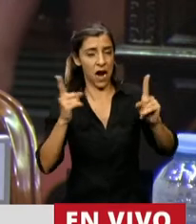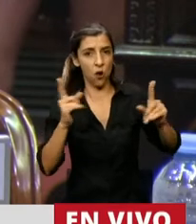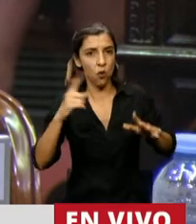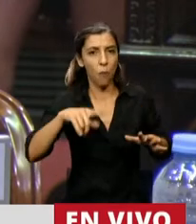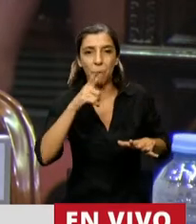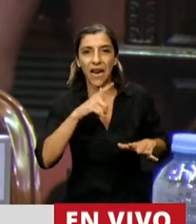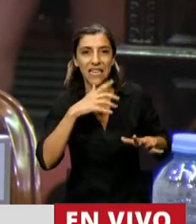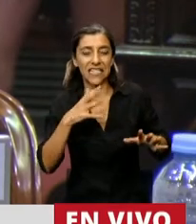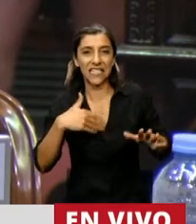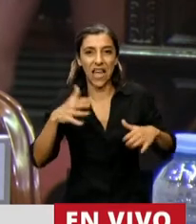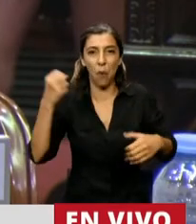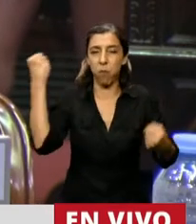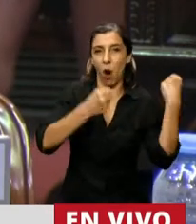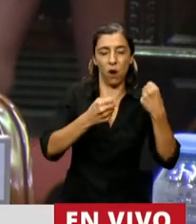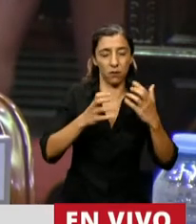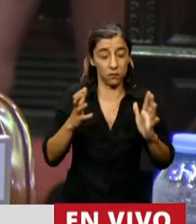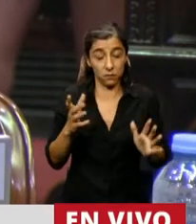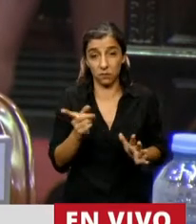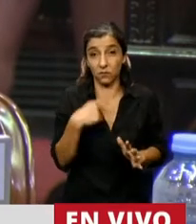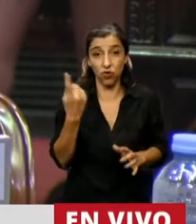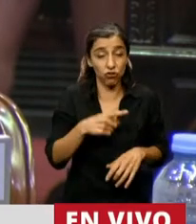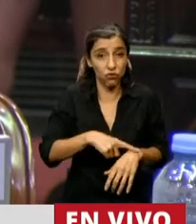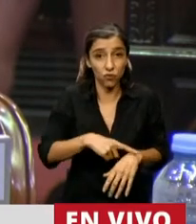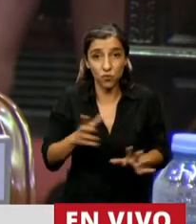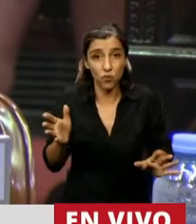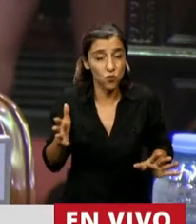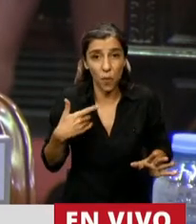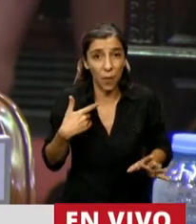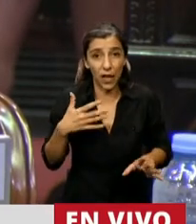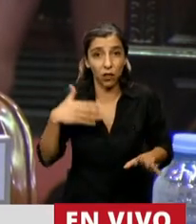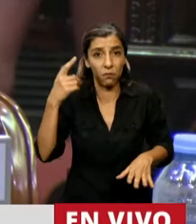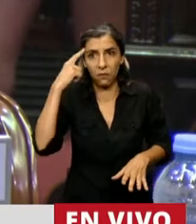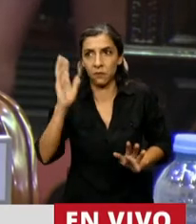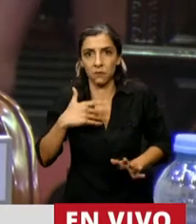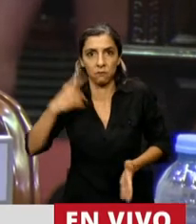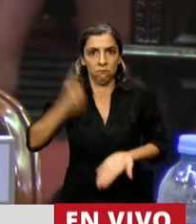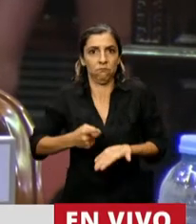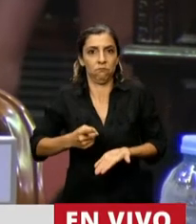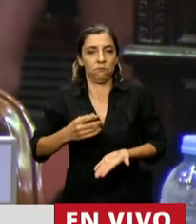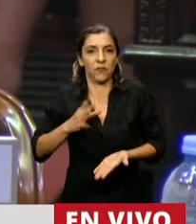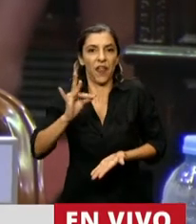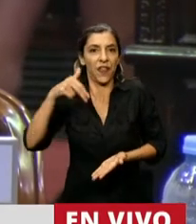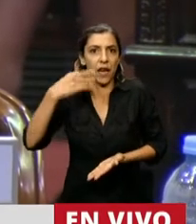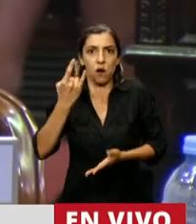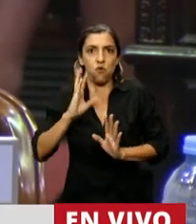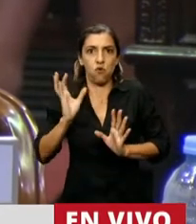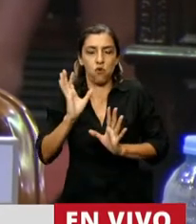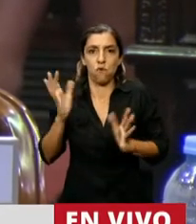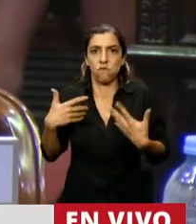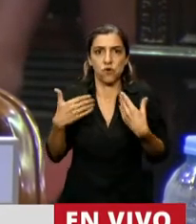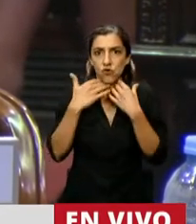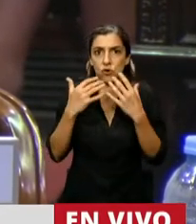trompada y nosotros hasta fantaseamos con sacar esto por denegó mírense subestimamos el problema los cráneos